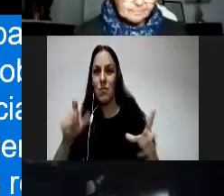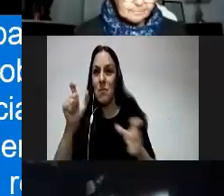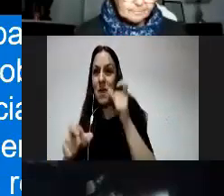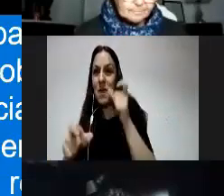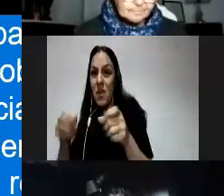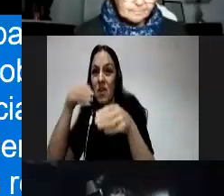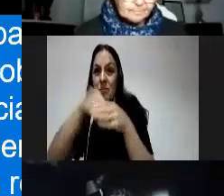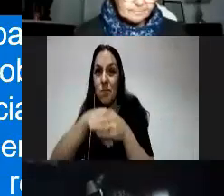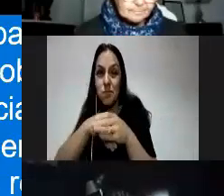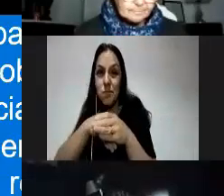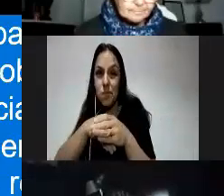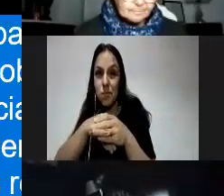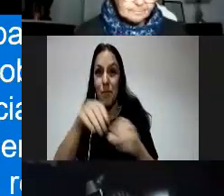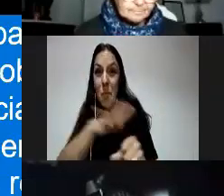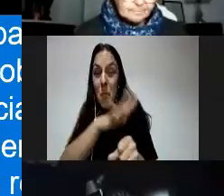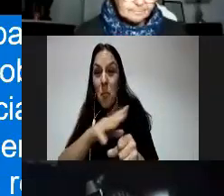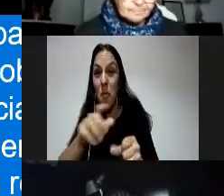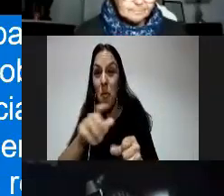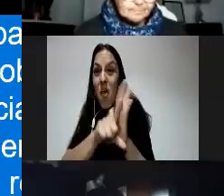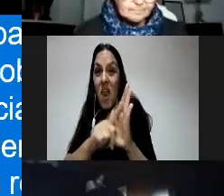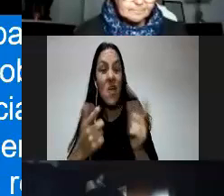normativa del individuo.